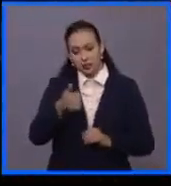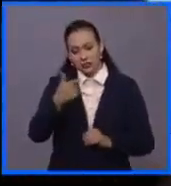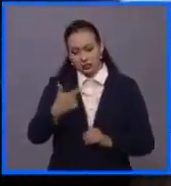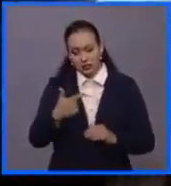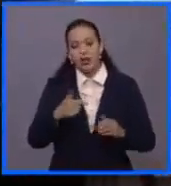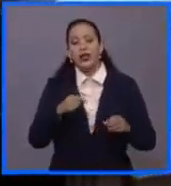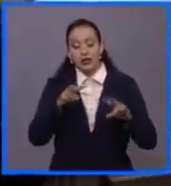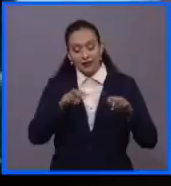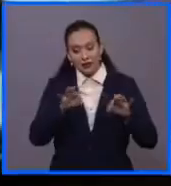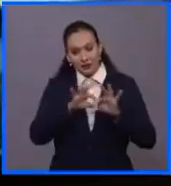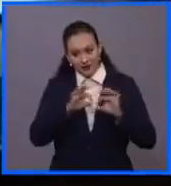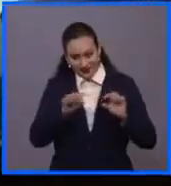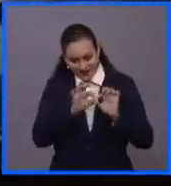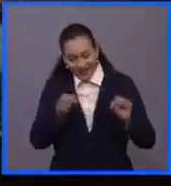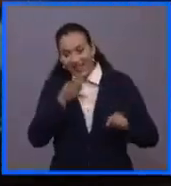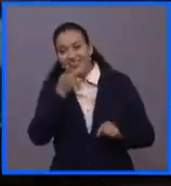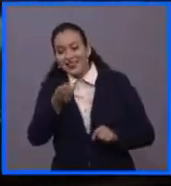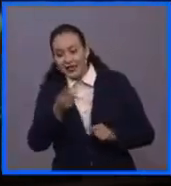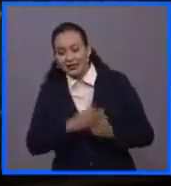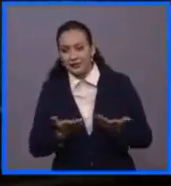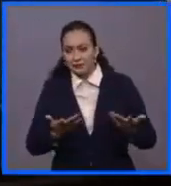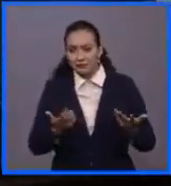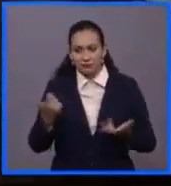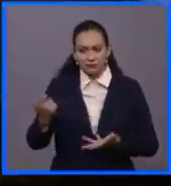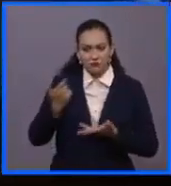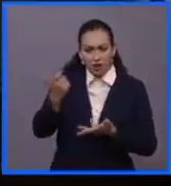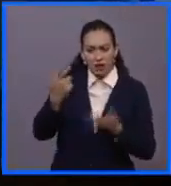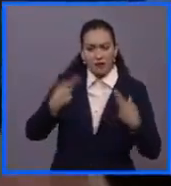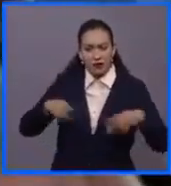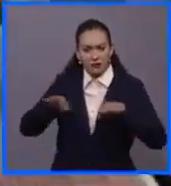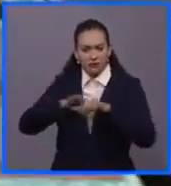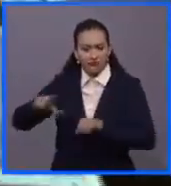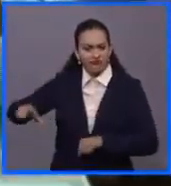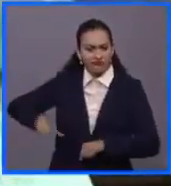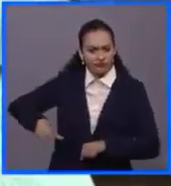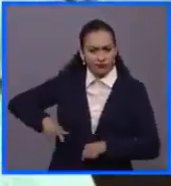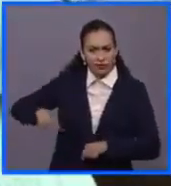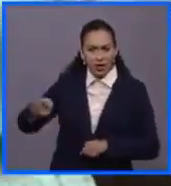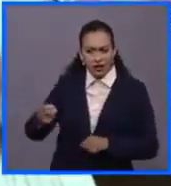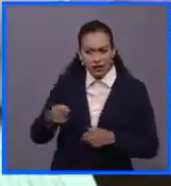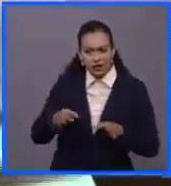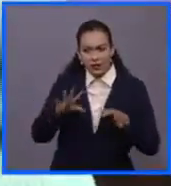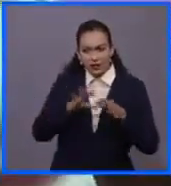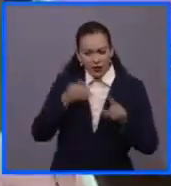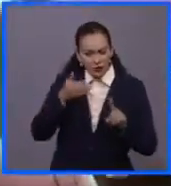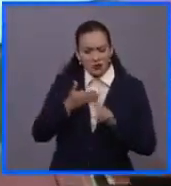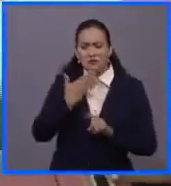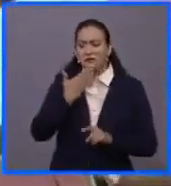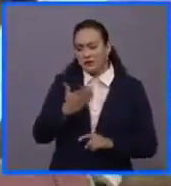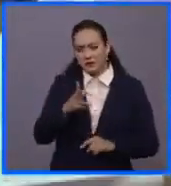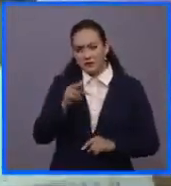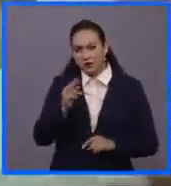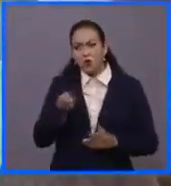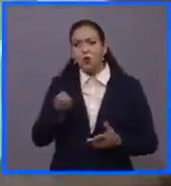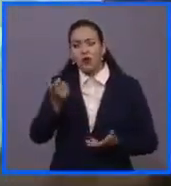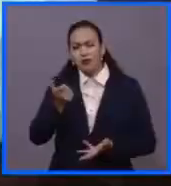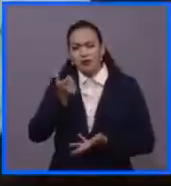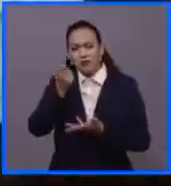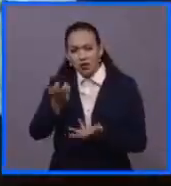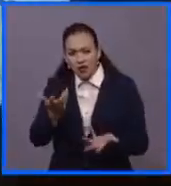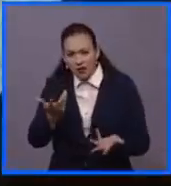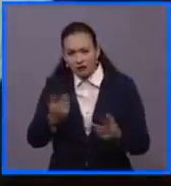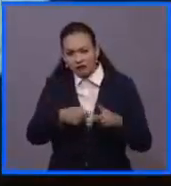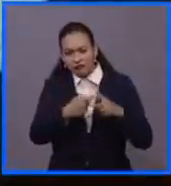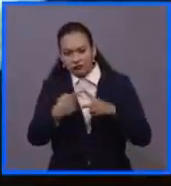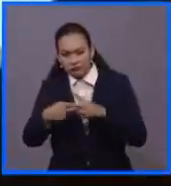las remuneraciones de los servidores públicos y su presupuestación, pues no contenían criterios técnicos y objetivos para fijar las percepciones, violando lo